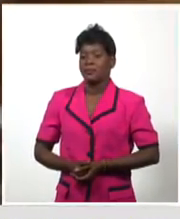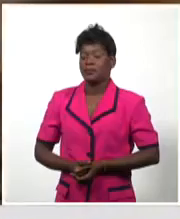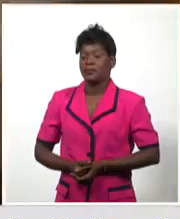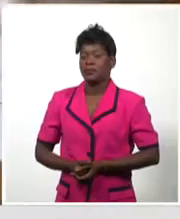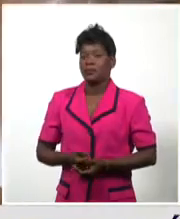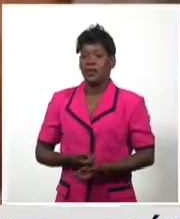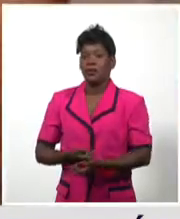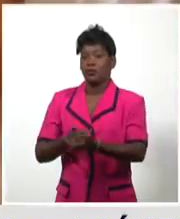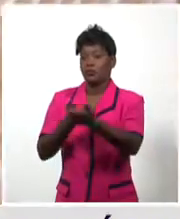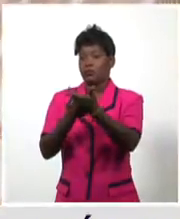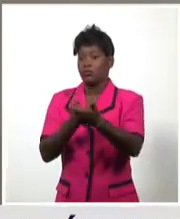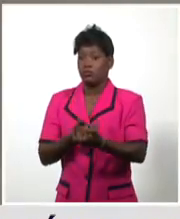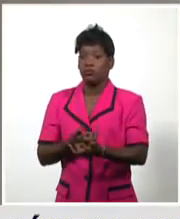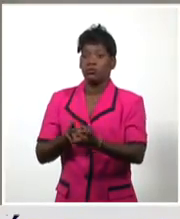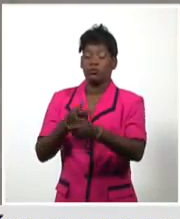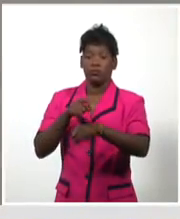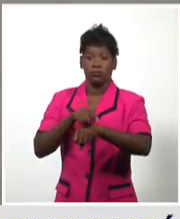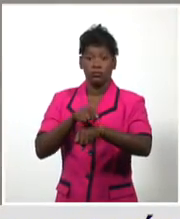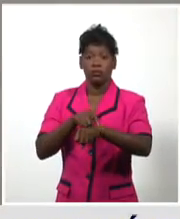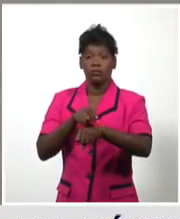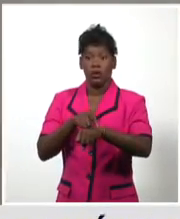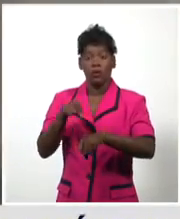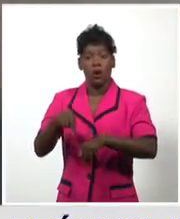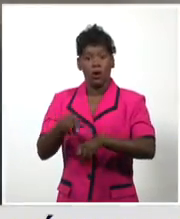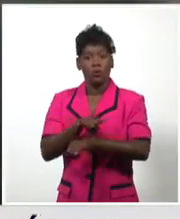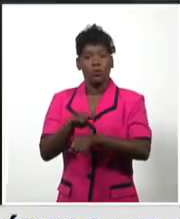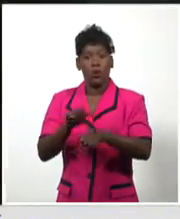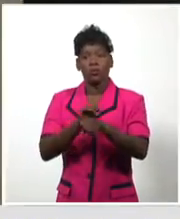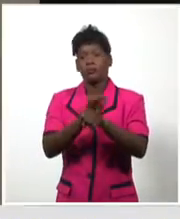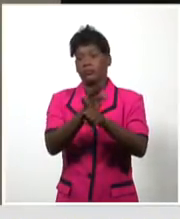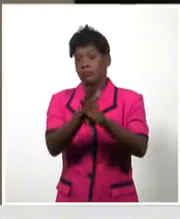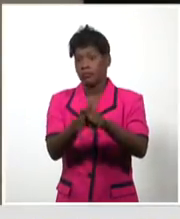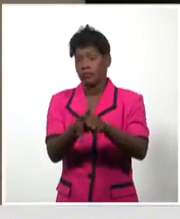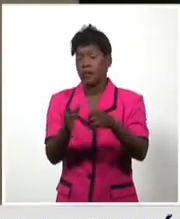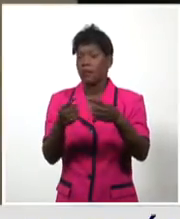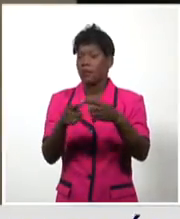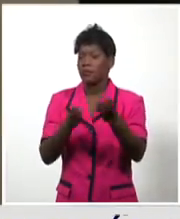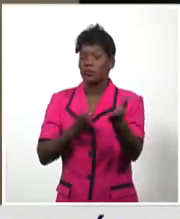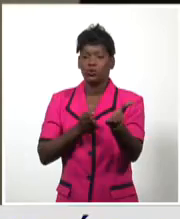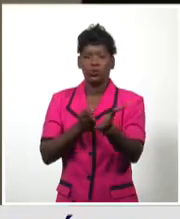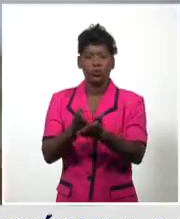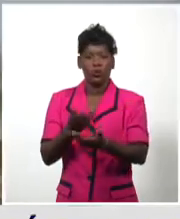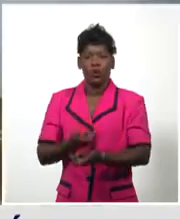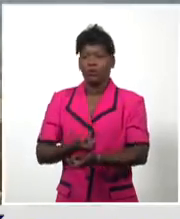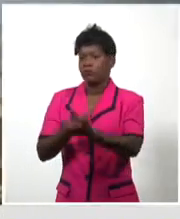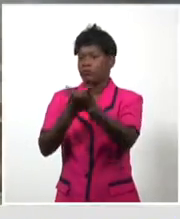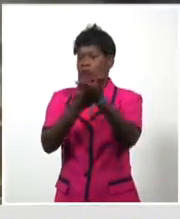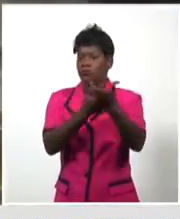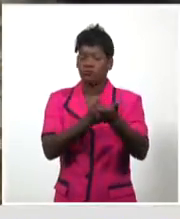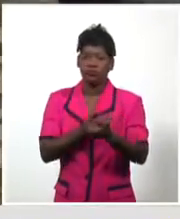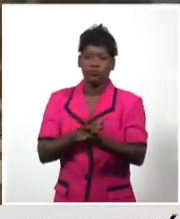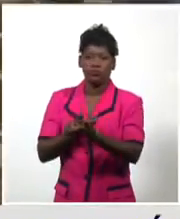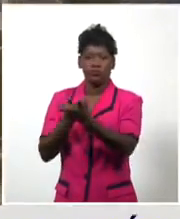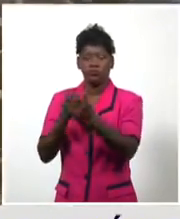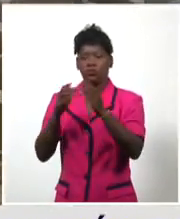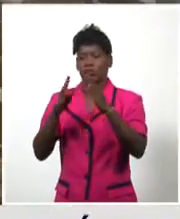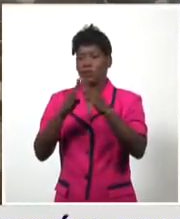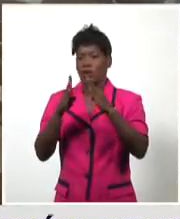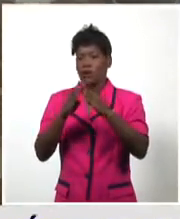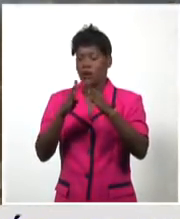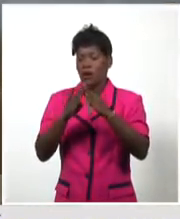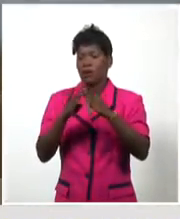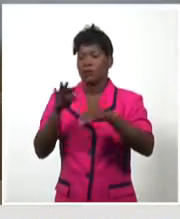En tiempos de la COVID-19, el sonido y el humo de esos equipos no se detienen en Santi Espíritus. Y es que además del nuevo coronavirus,